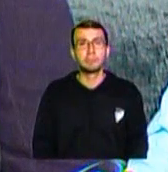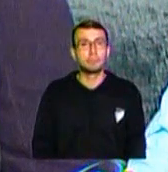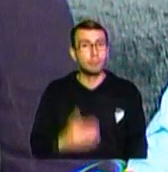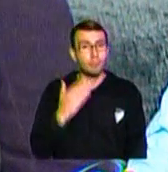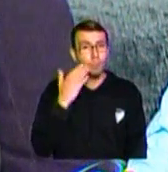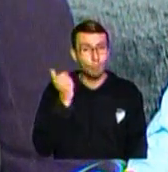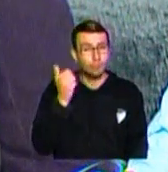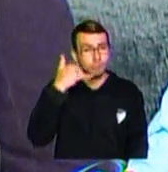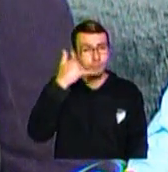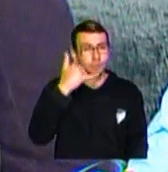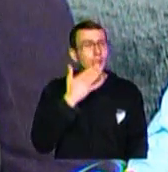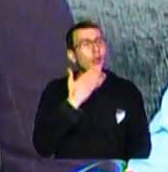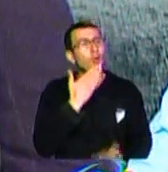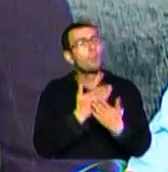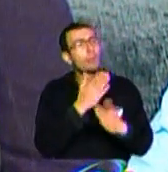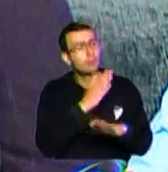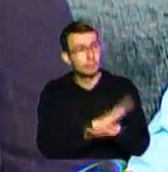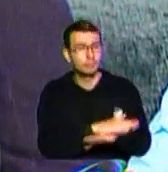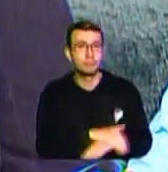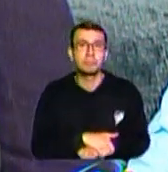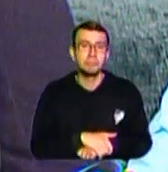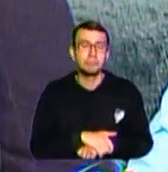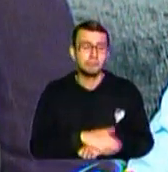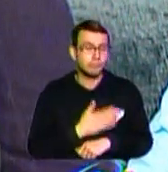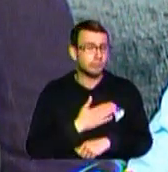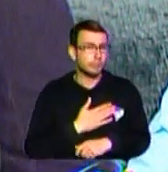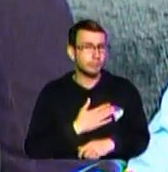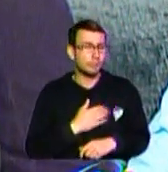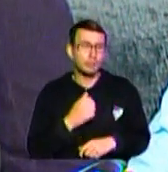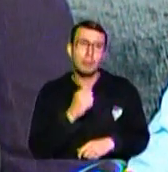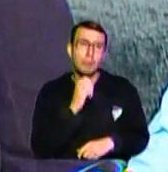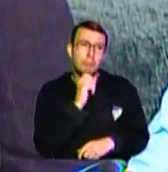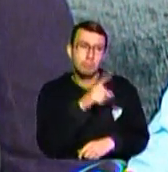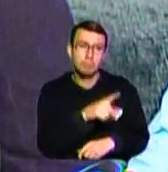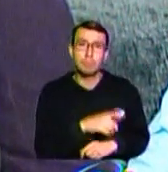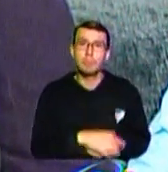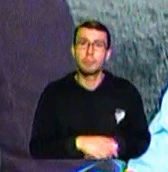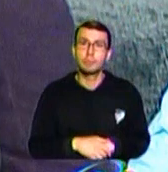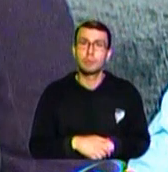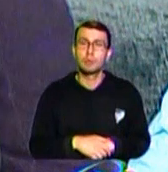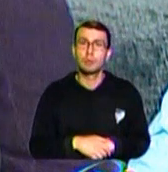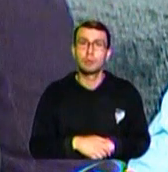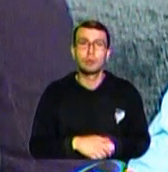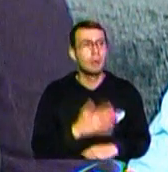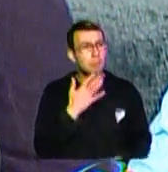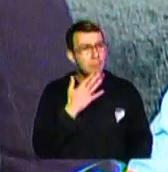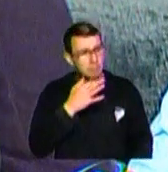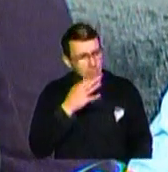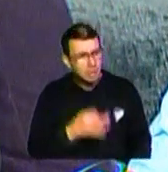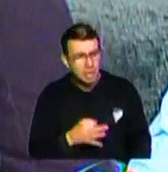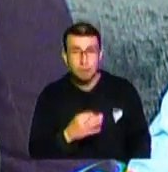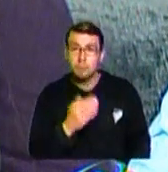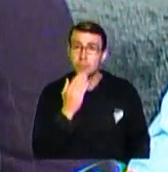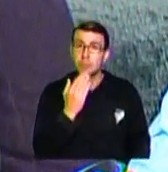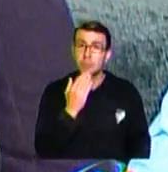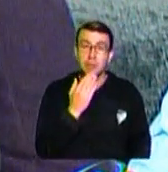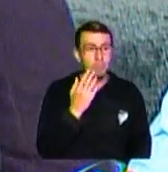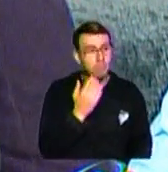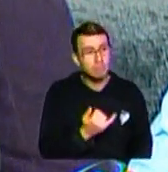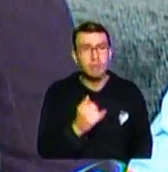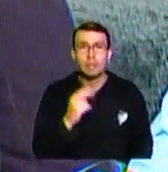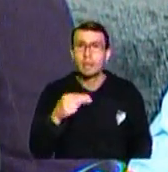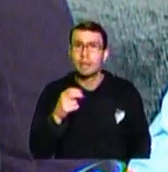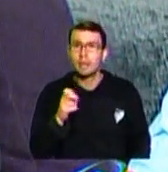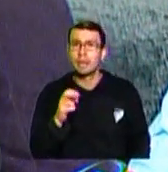buenas tardes. Buenas tardes. Mi pregunta es la siguiente. ¿Es cierto que los herpes zóster vaginales no